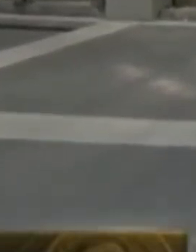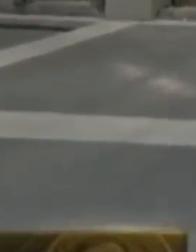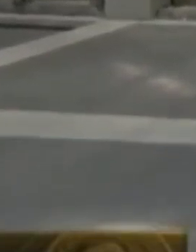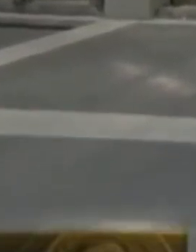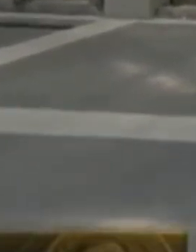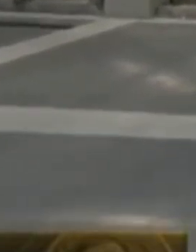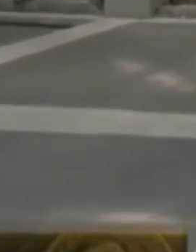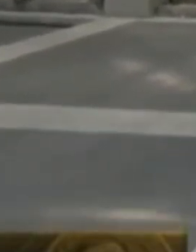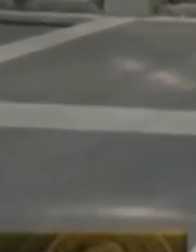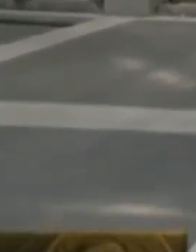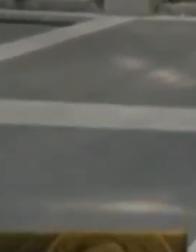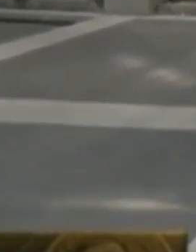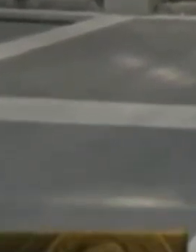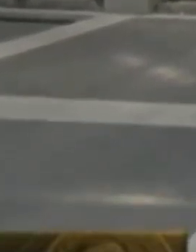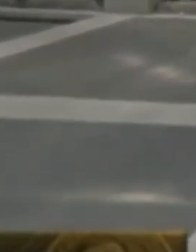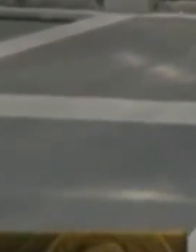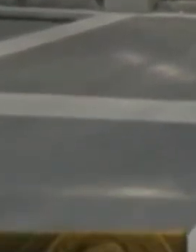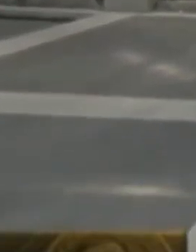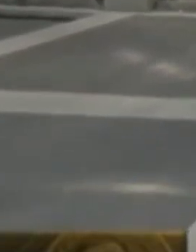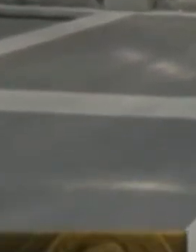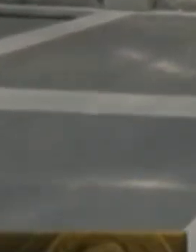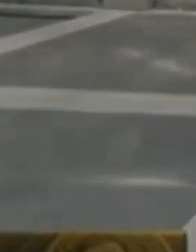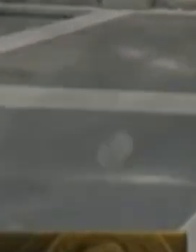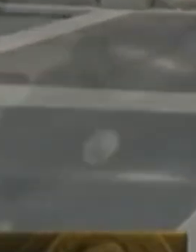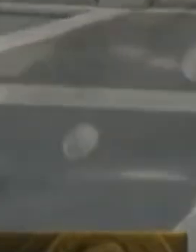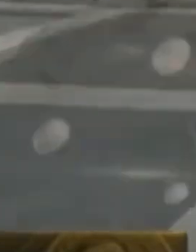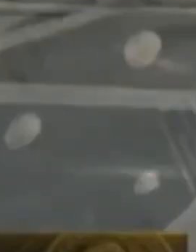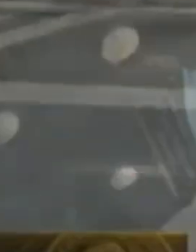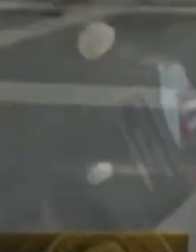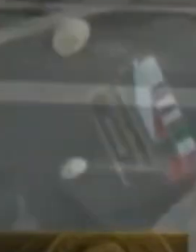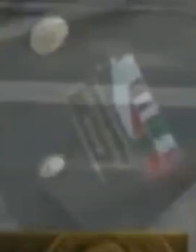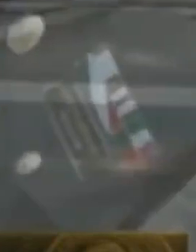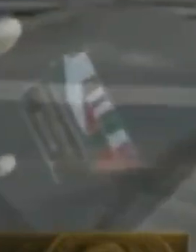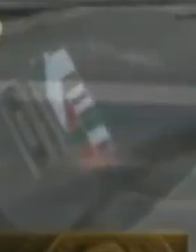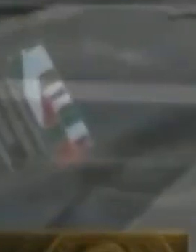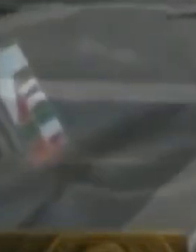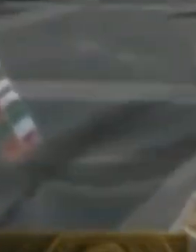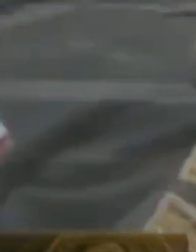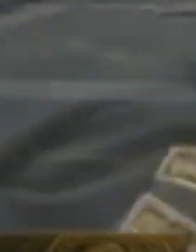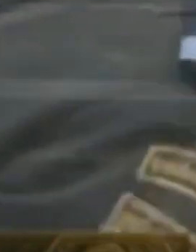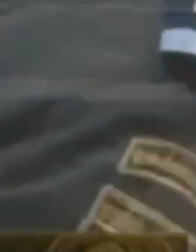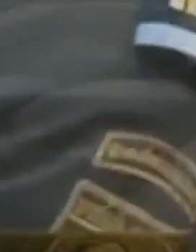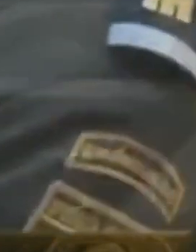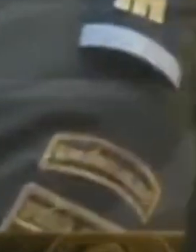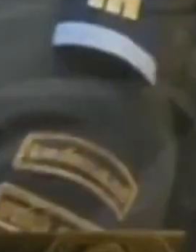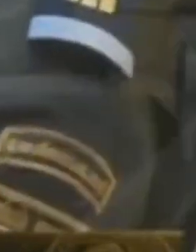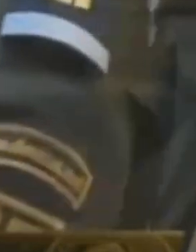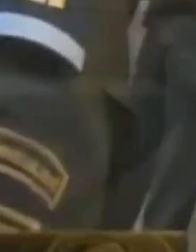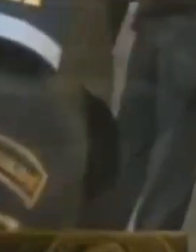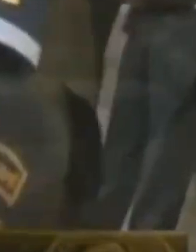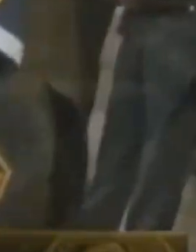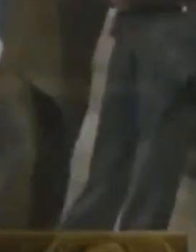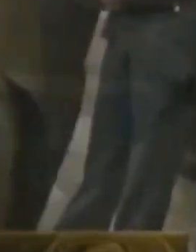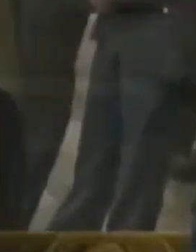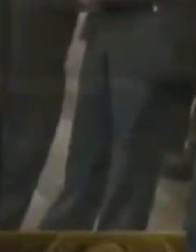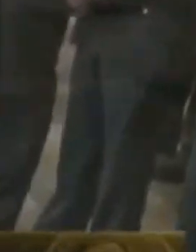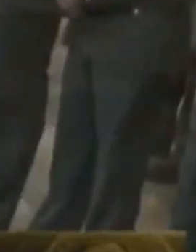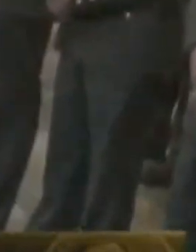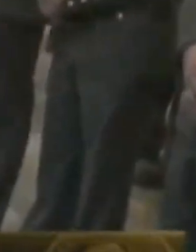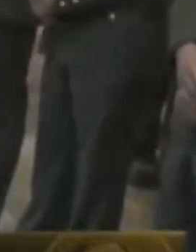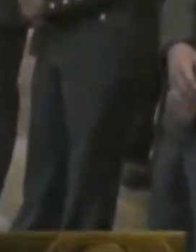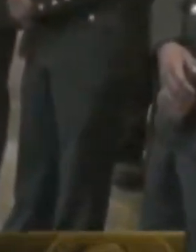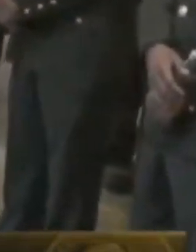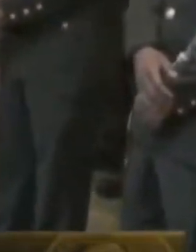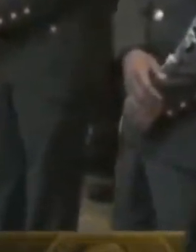Poder Judicial. También se hace una invitación para que asistan a este recinto al gobernador del estado